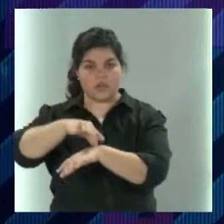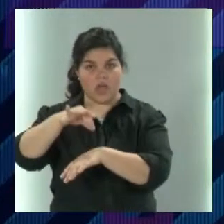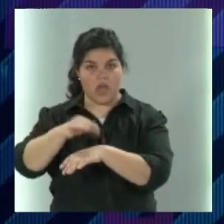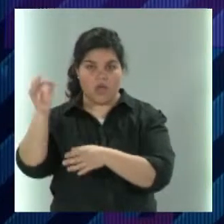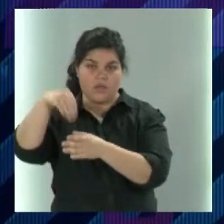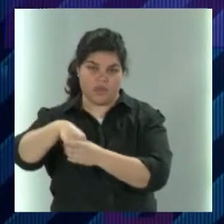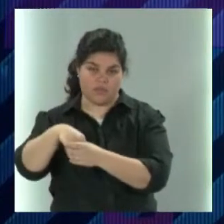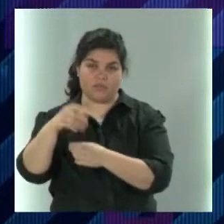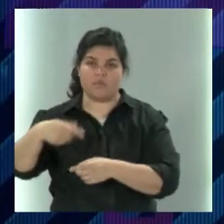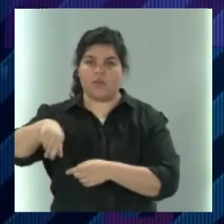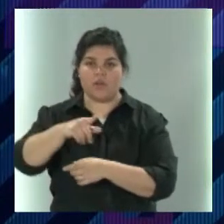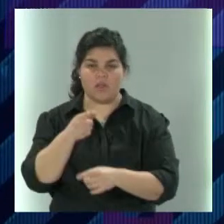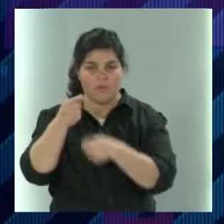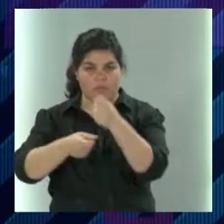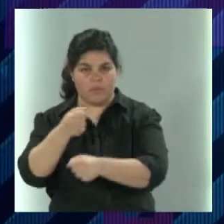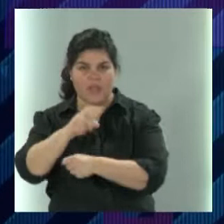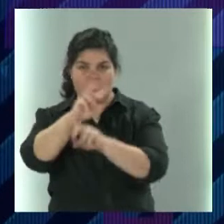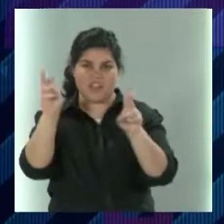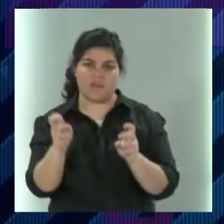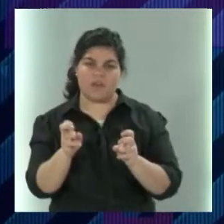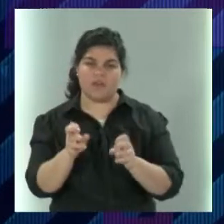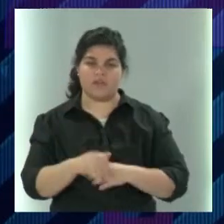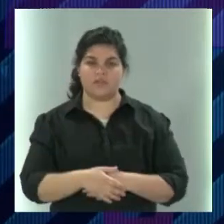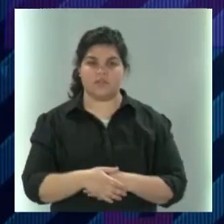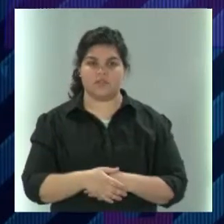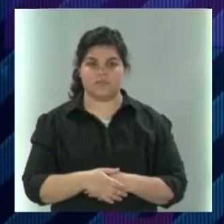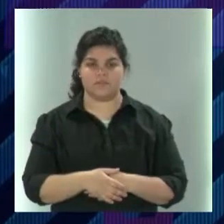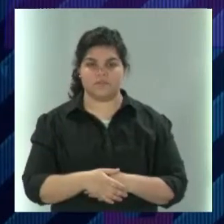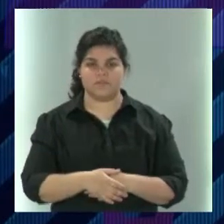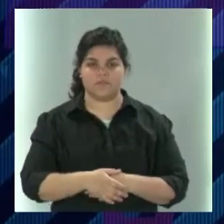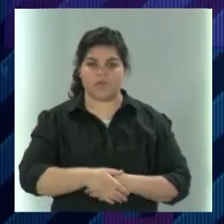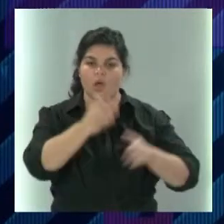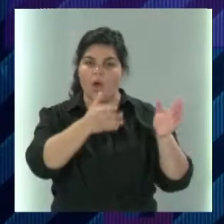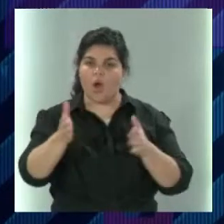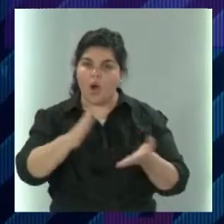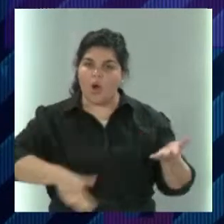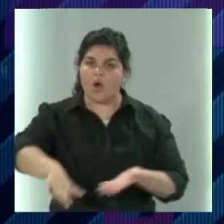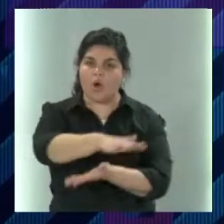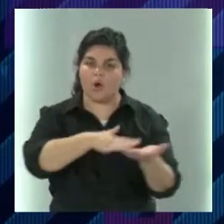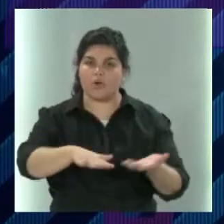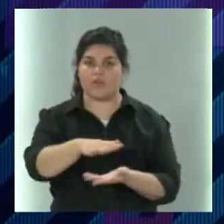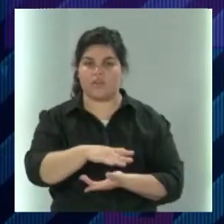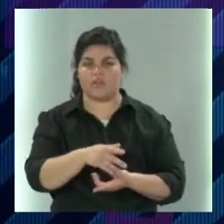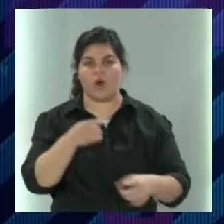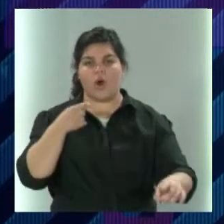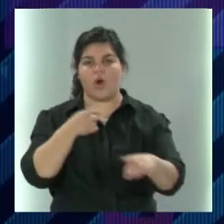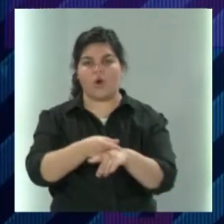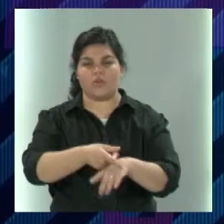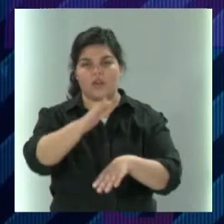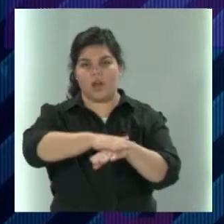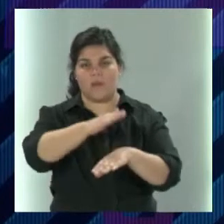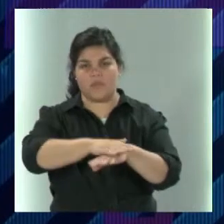entonces de agresiones, que afecten al orden público en función de contravenciones contra la